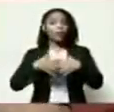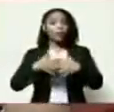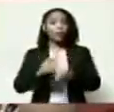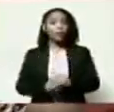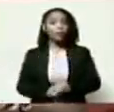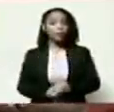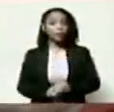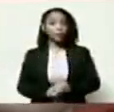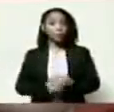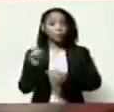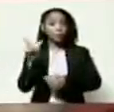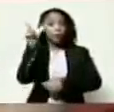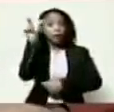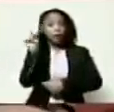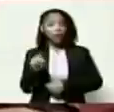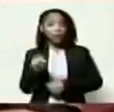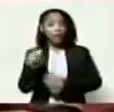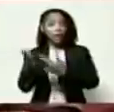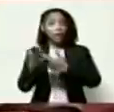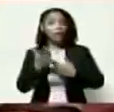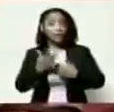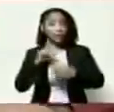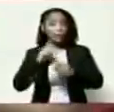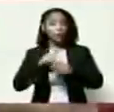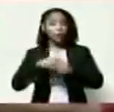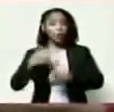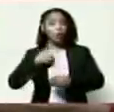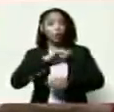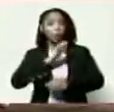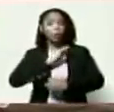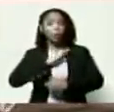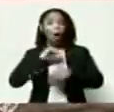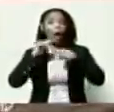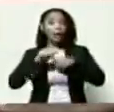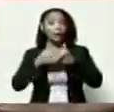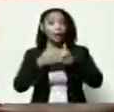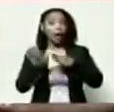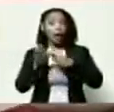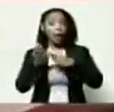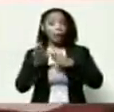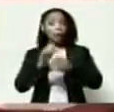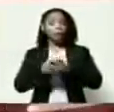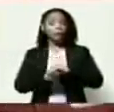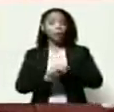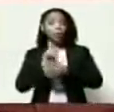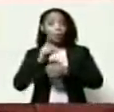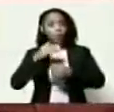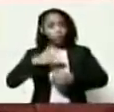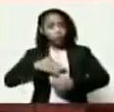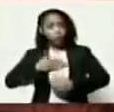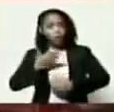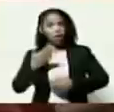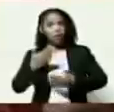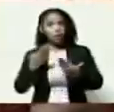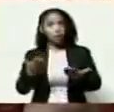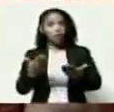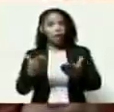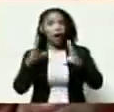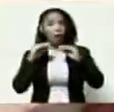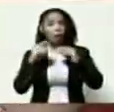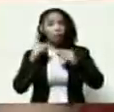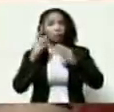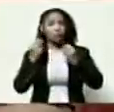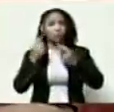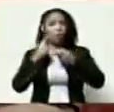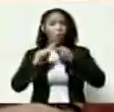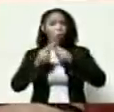Y esas refinerías reciben petróleo nuestro. Ahora, aquí se abre una posibilidad de hablar muchas otras